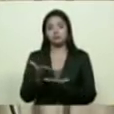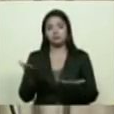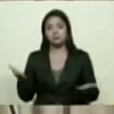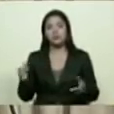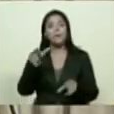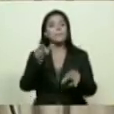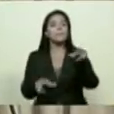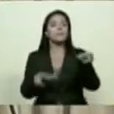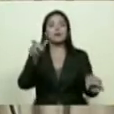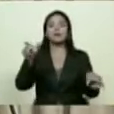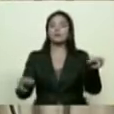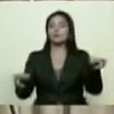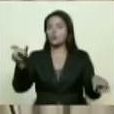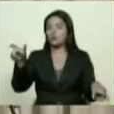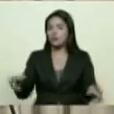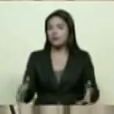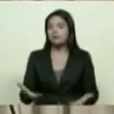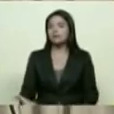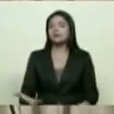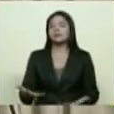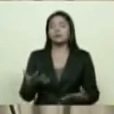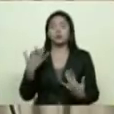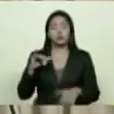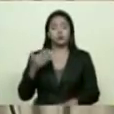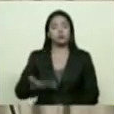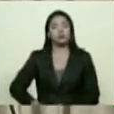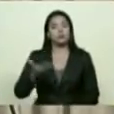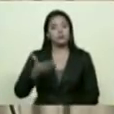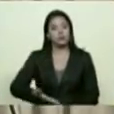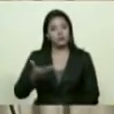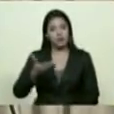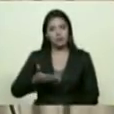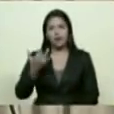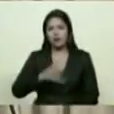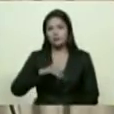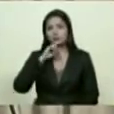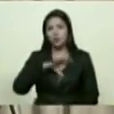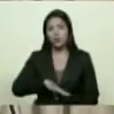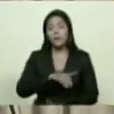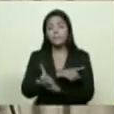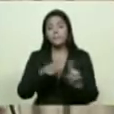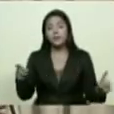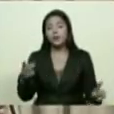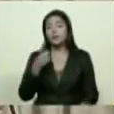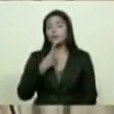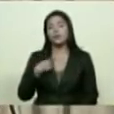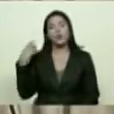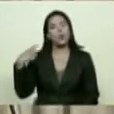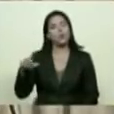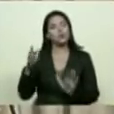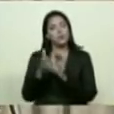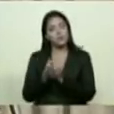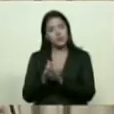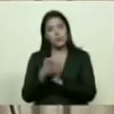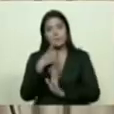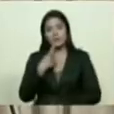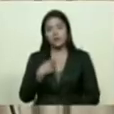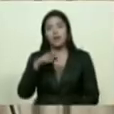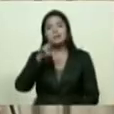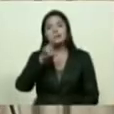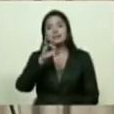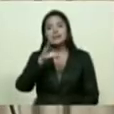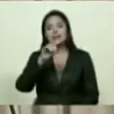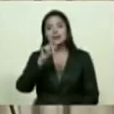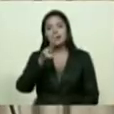de personajes que están haciendo historia. Y como me dijo un buen amigo, Ricardo